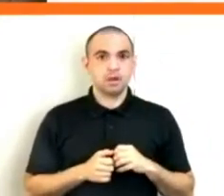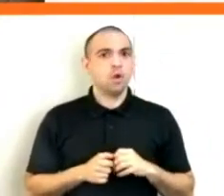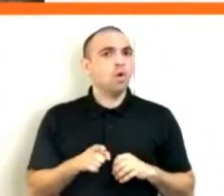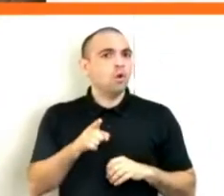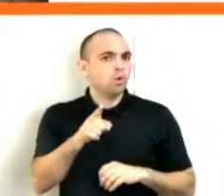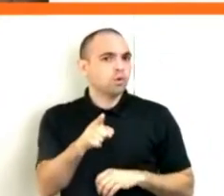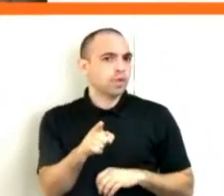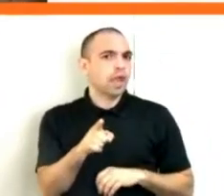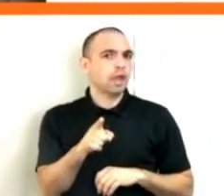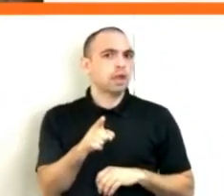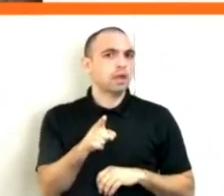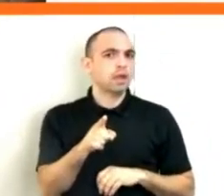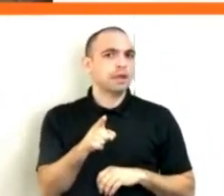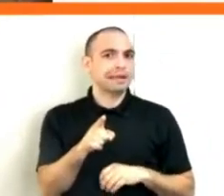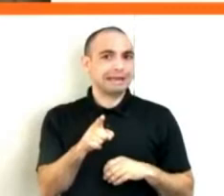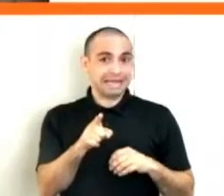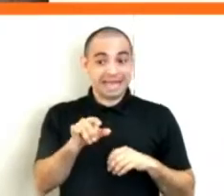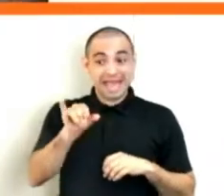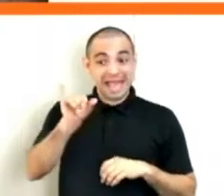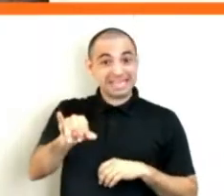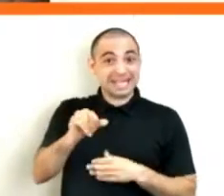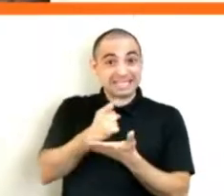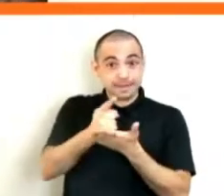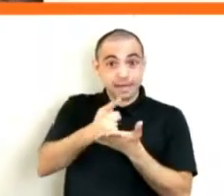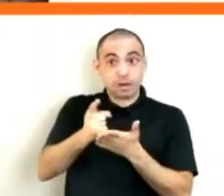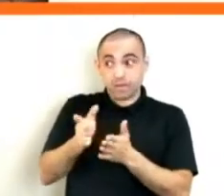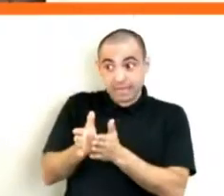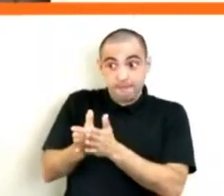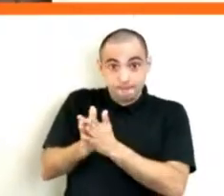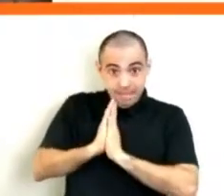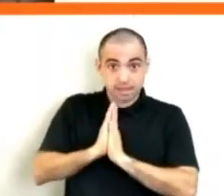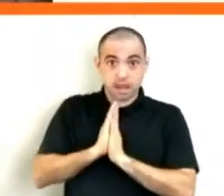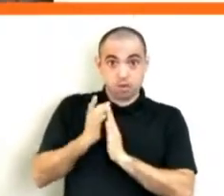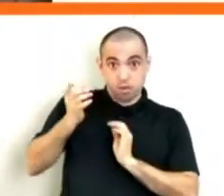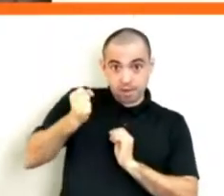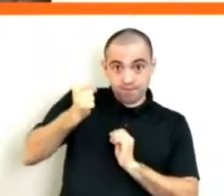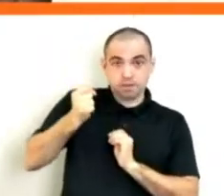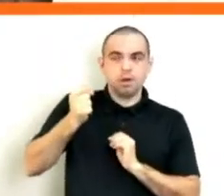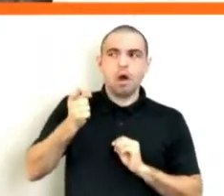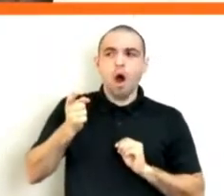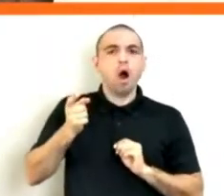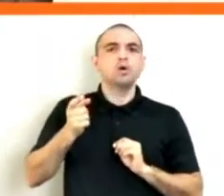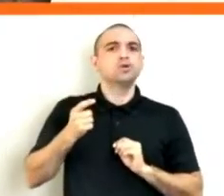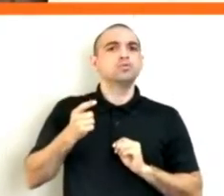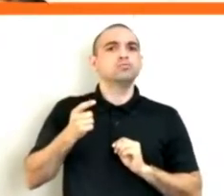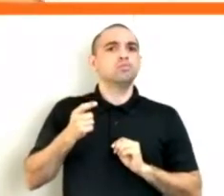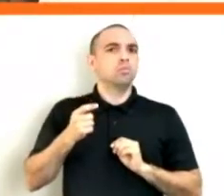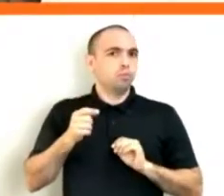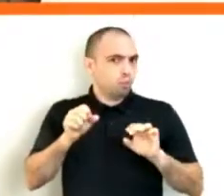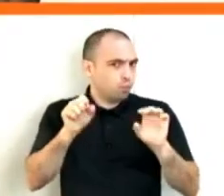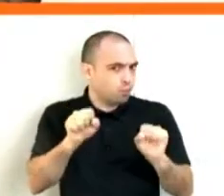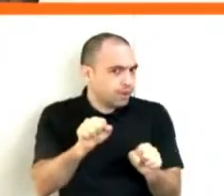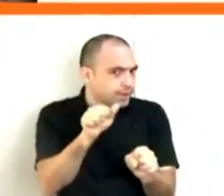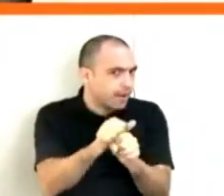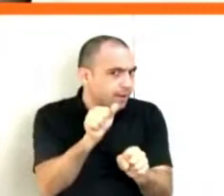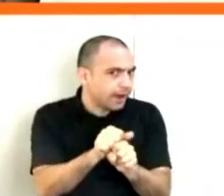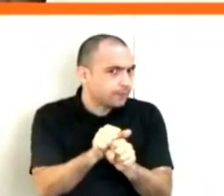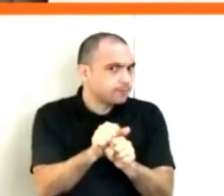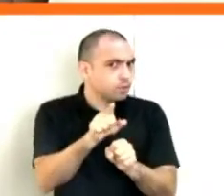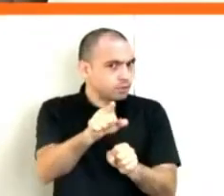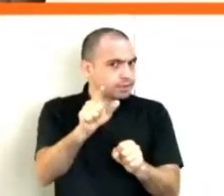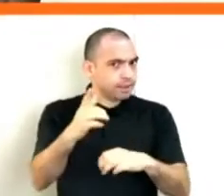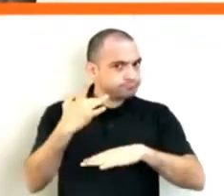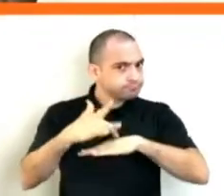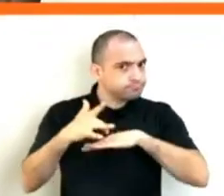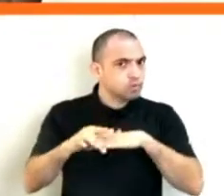para trabajar durante las semanas que está reclamando? Cuando hablamos siempre de apto y disponible, es que usted está dispuesto a